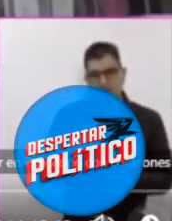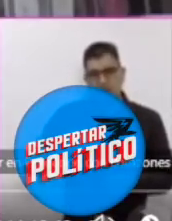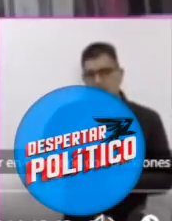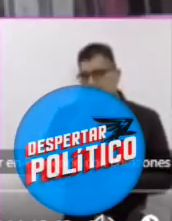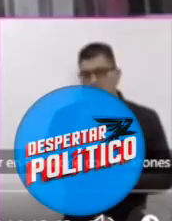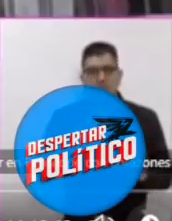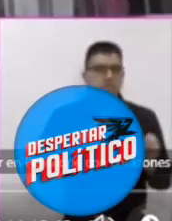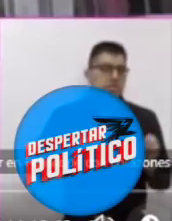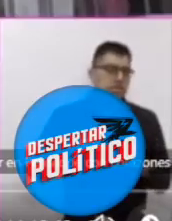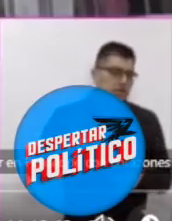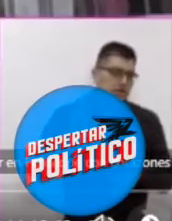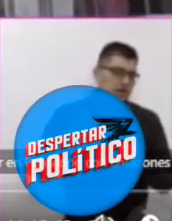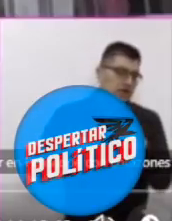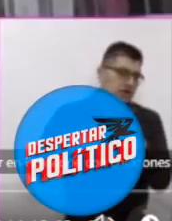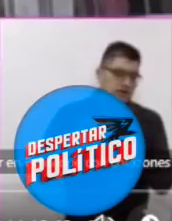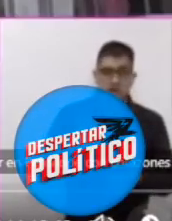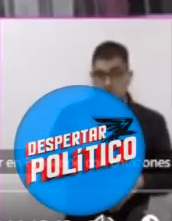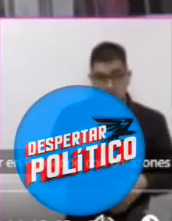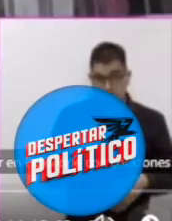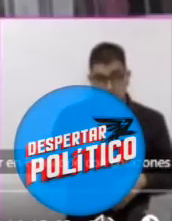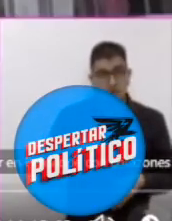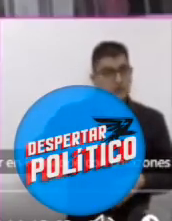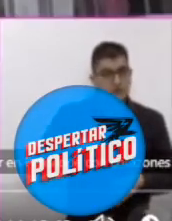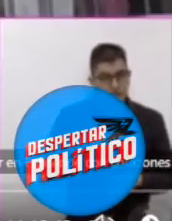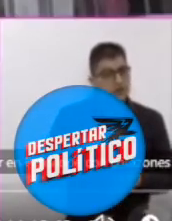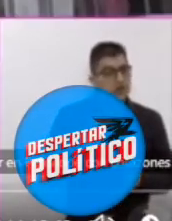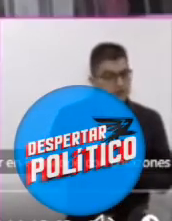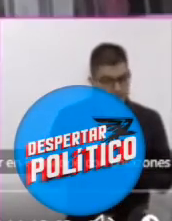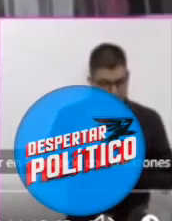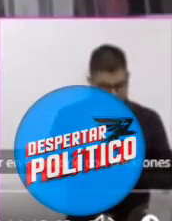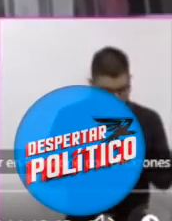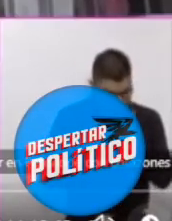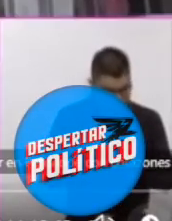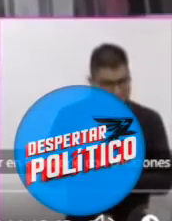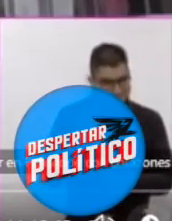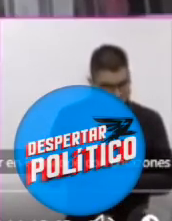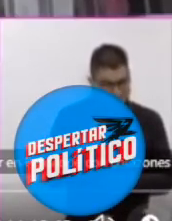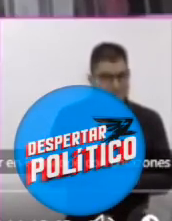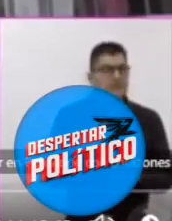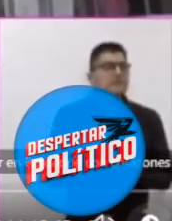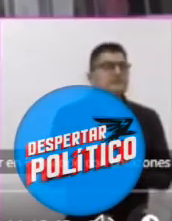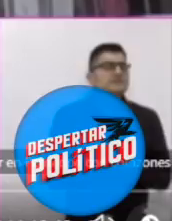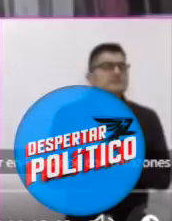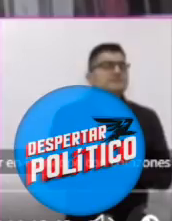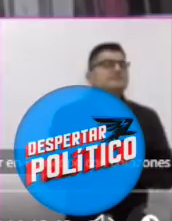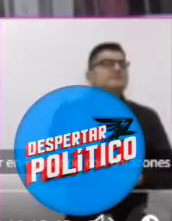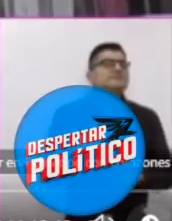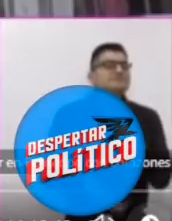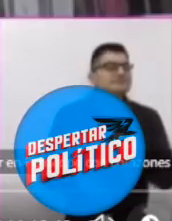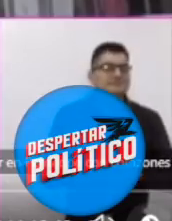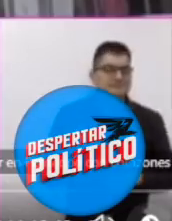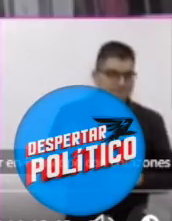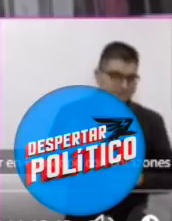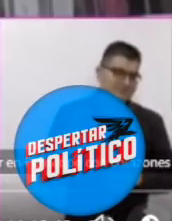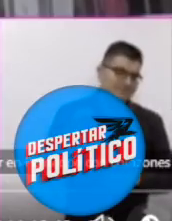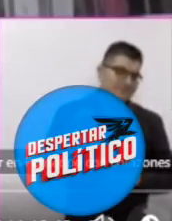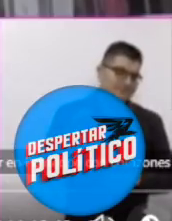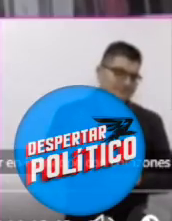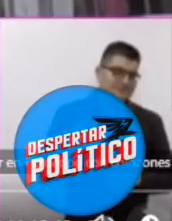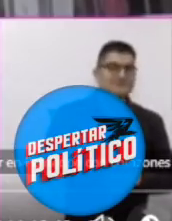perder de vista en cuanto a que estos procedimientos derivan de modelos